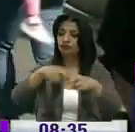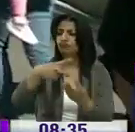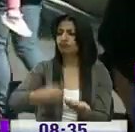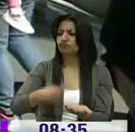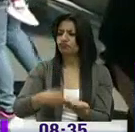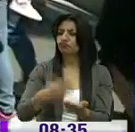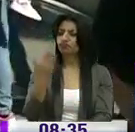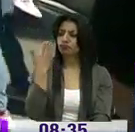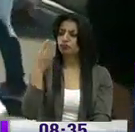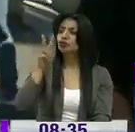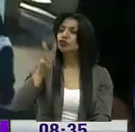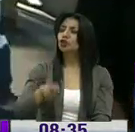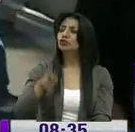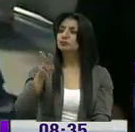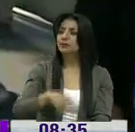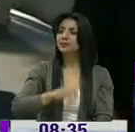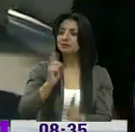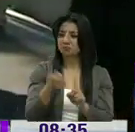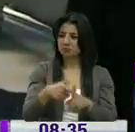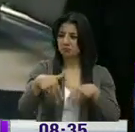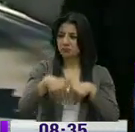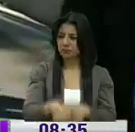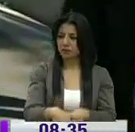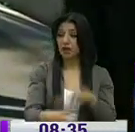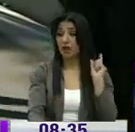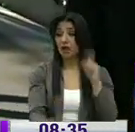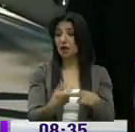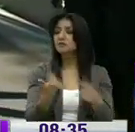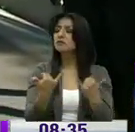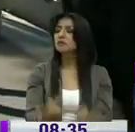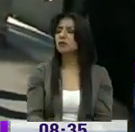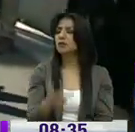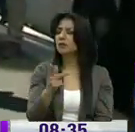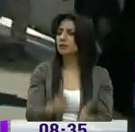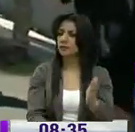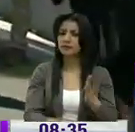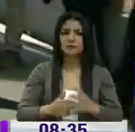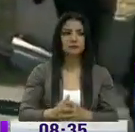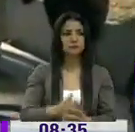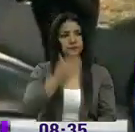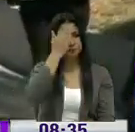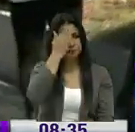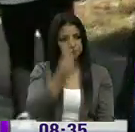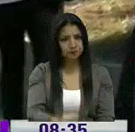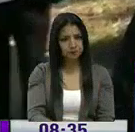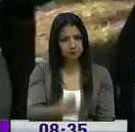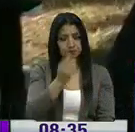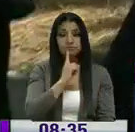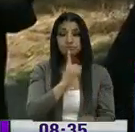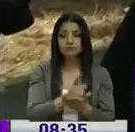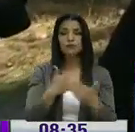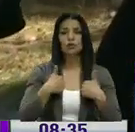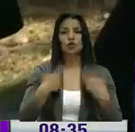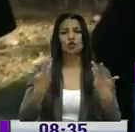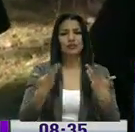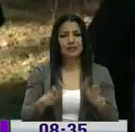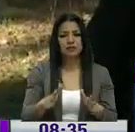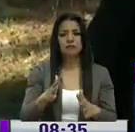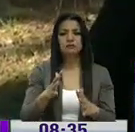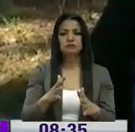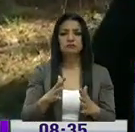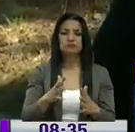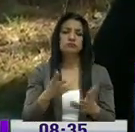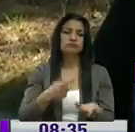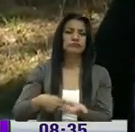unos 2 meses que hicieron la primera manifestación. Desde entonces, ¿qué ha pasado? Buenos días. Sí, la verdad nosotros estamos un poco